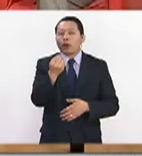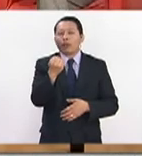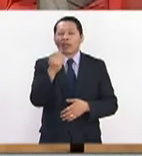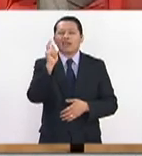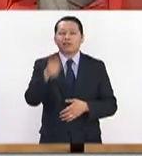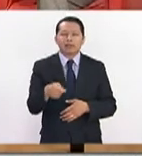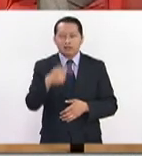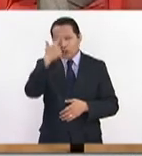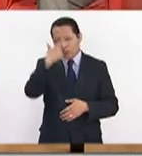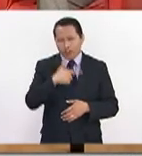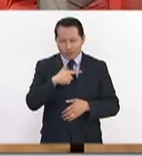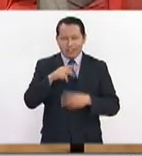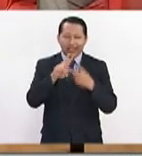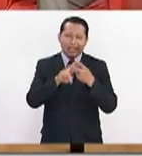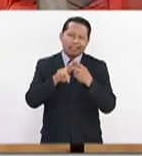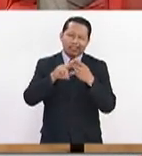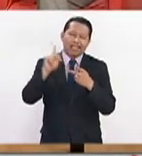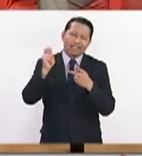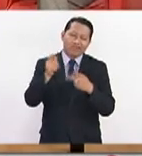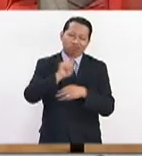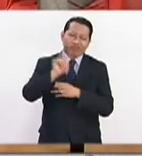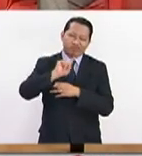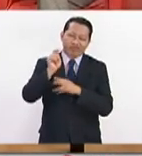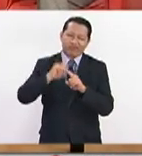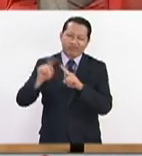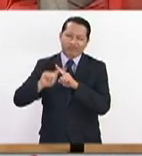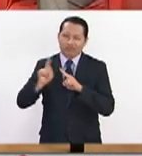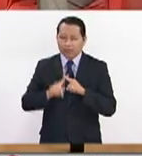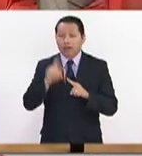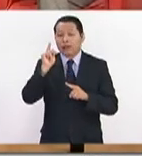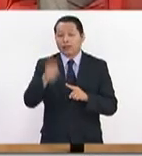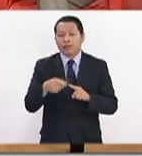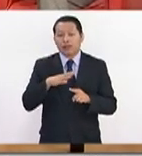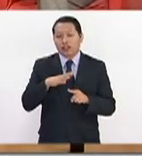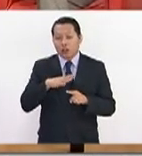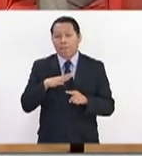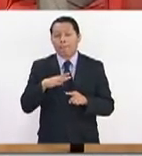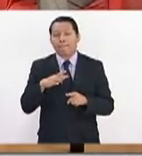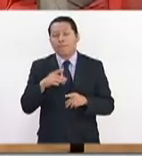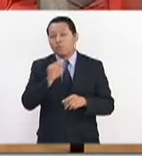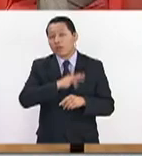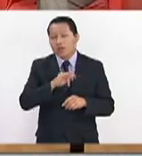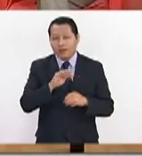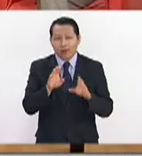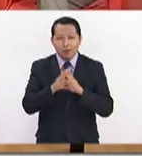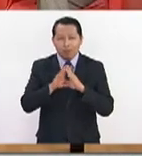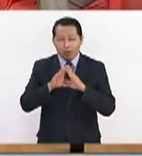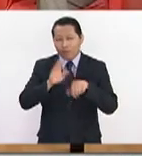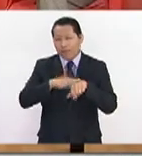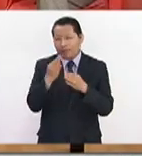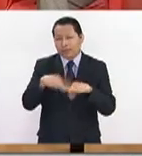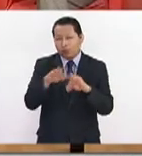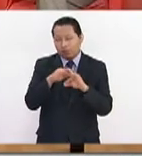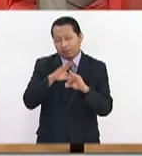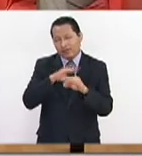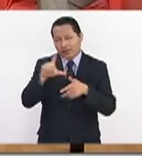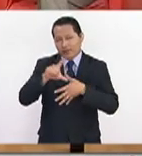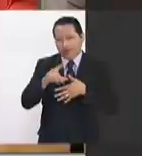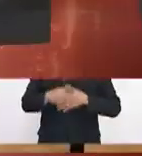la Noche de las Estrellas en nuestro país. Este evento es el evento astronómico más importante de